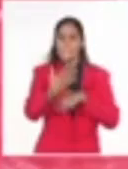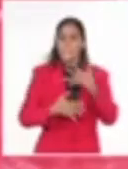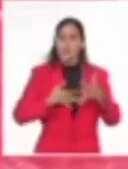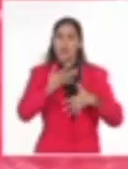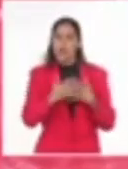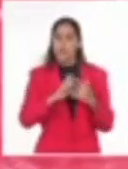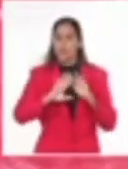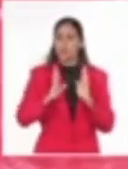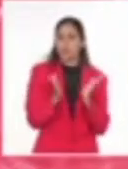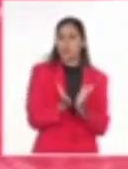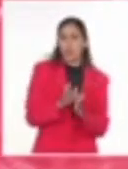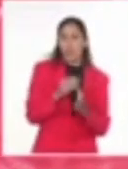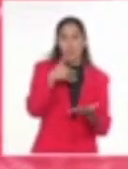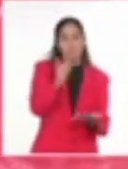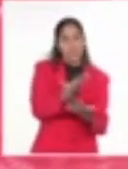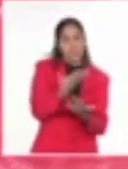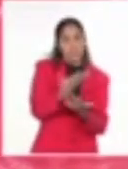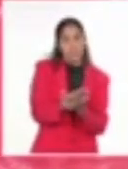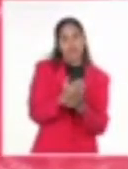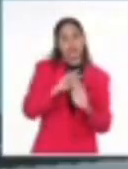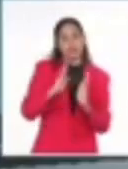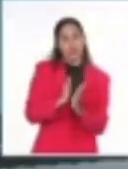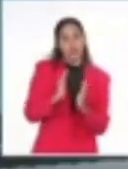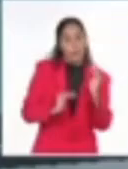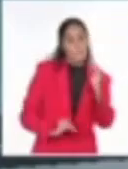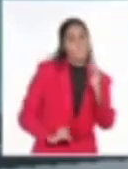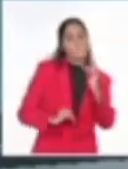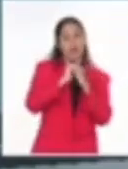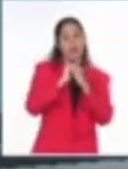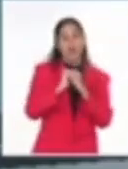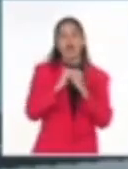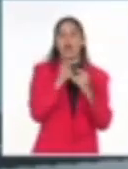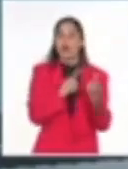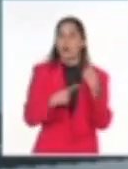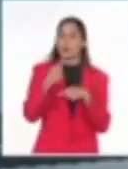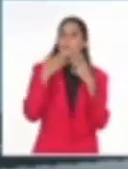cual garantizan el autoabastecimiento de insumos y una mejor